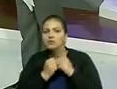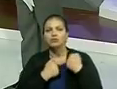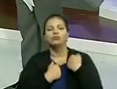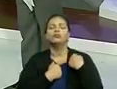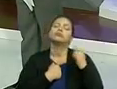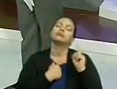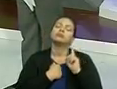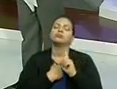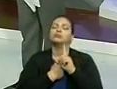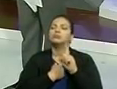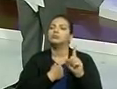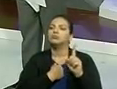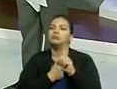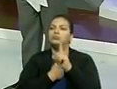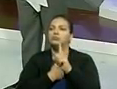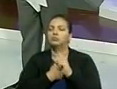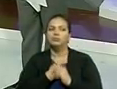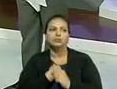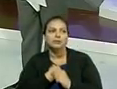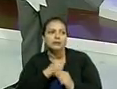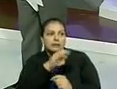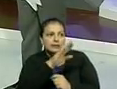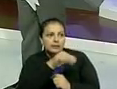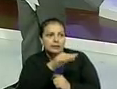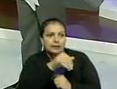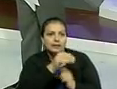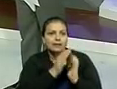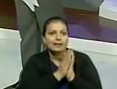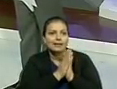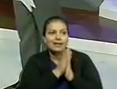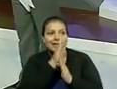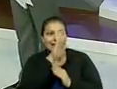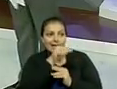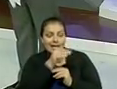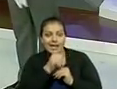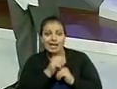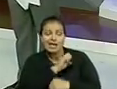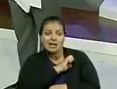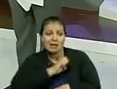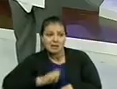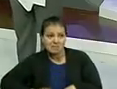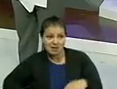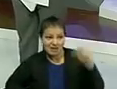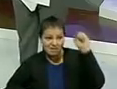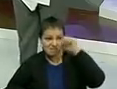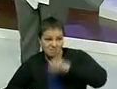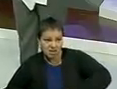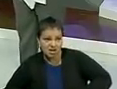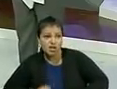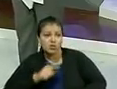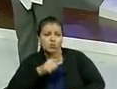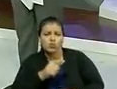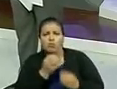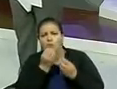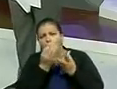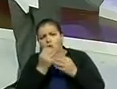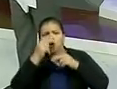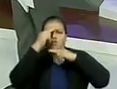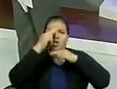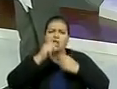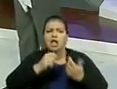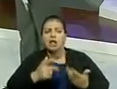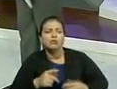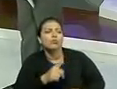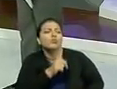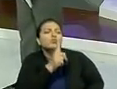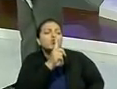llamaron, si es una disposición, si claro. Ya, pues uno... Ahí está, ese huele lejos también, otro melecista. Otro melecista, vamos. Huele lejos.